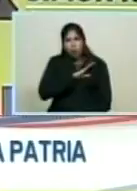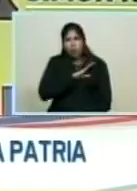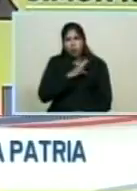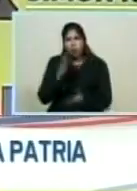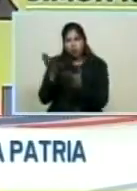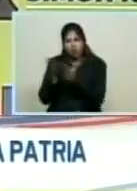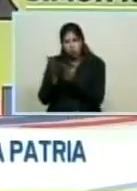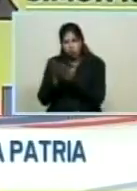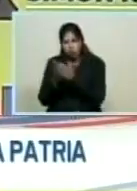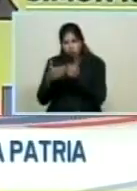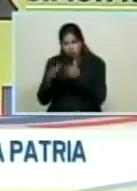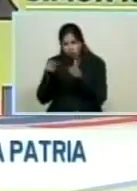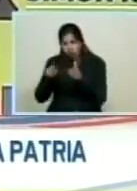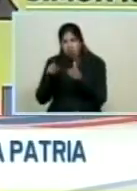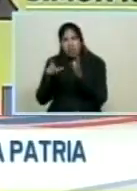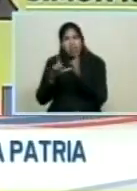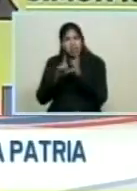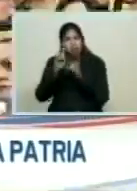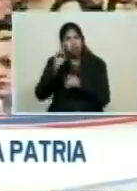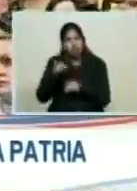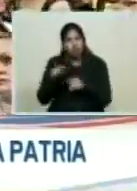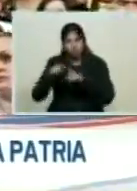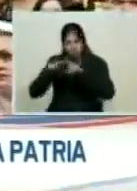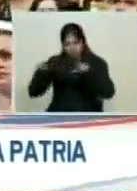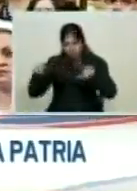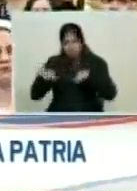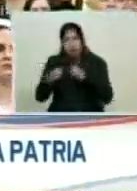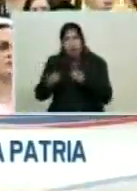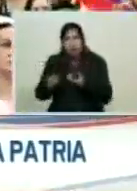por escuela, liceo por liceo,